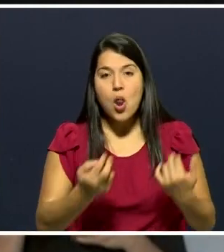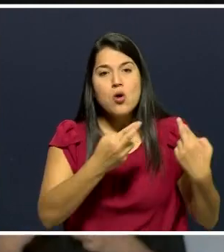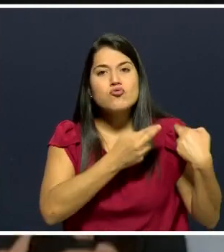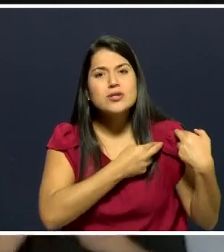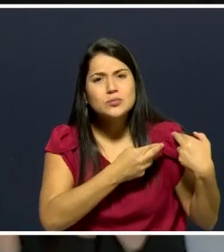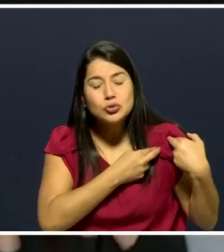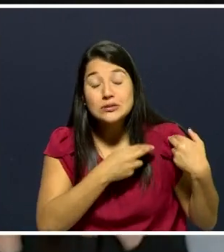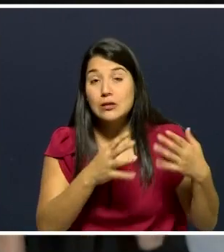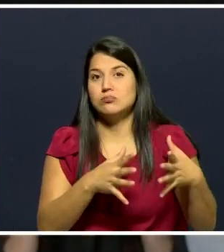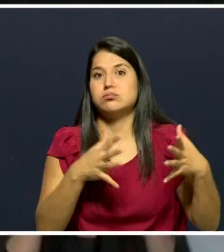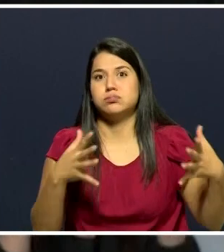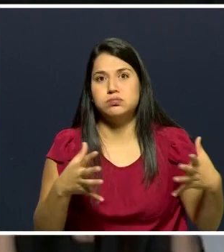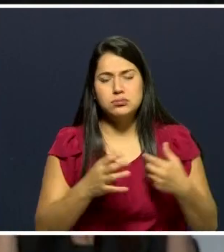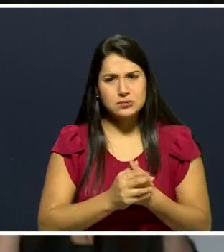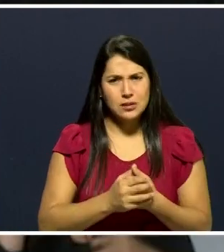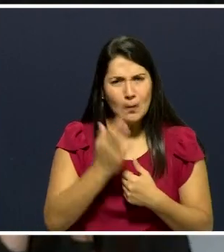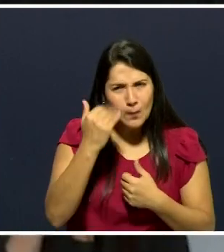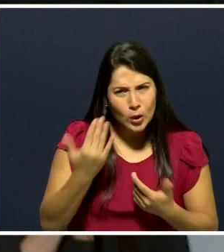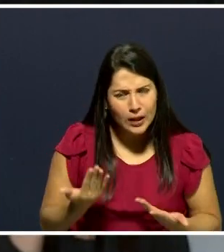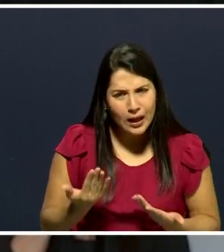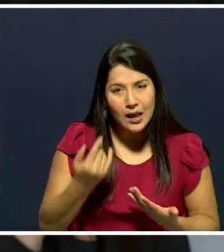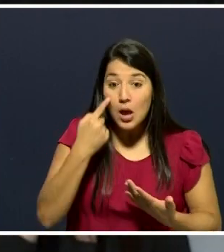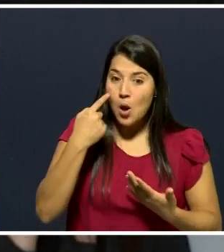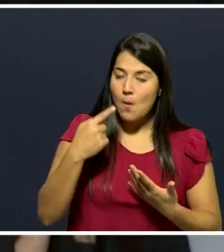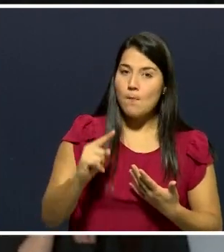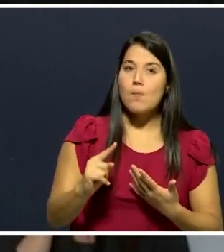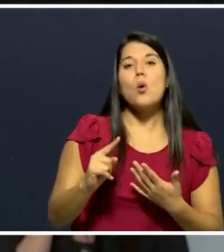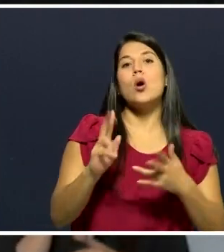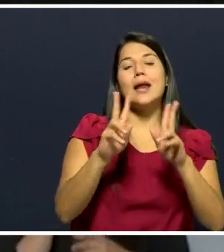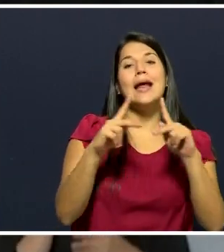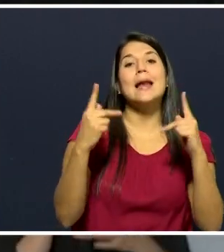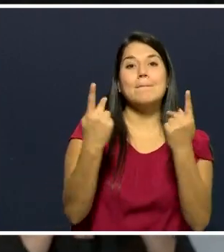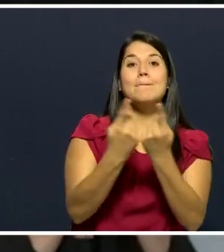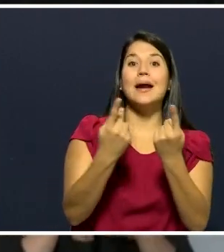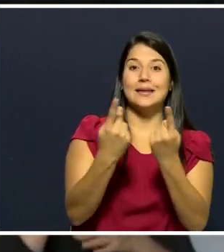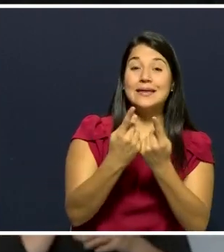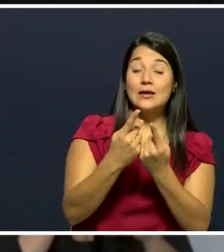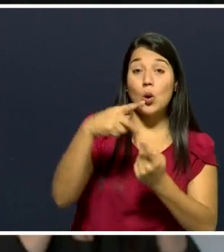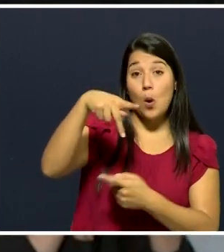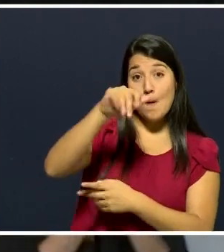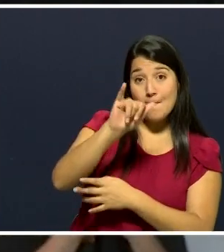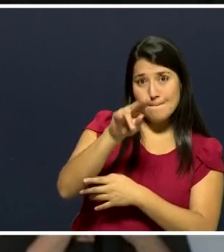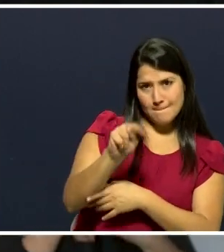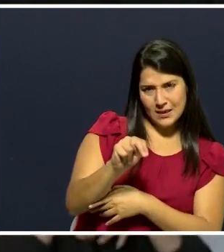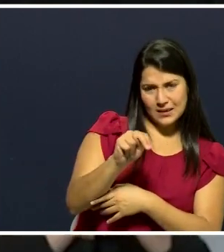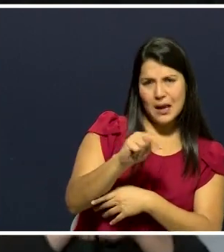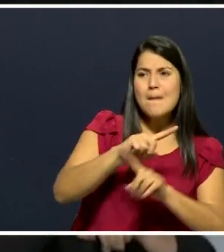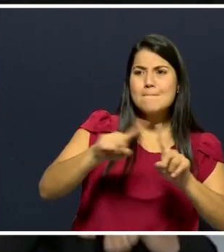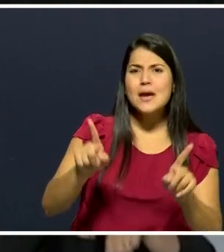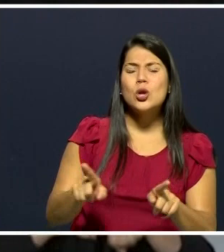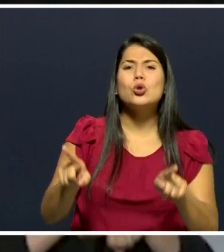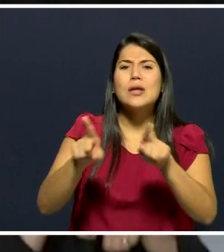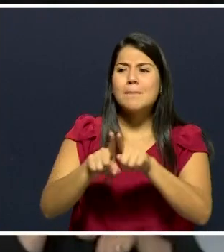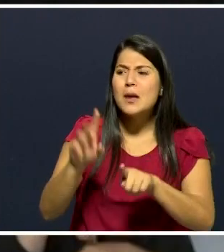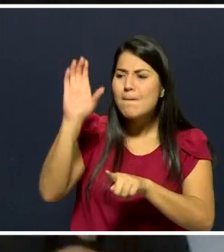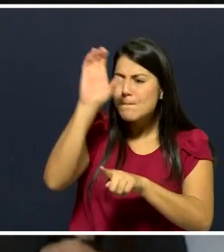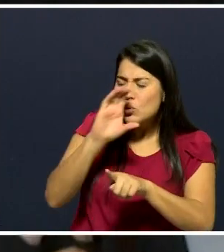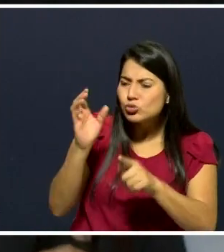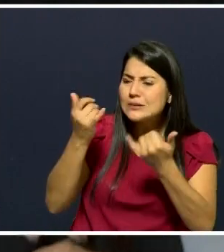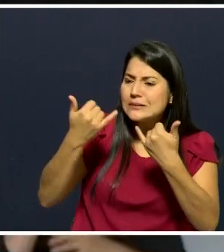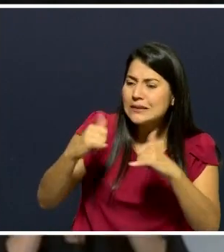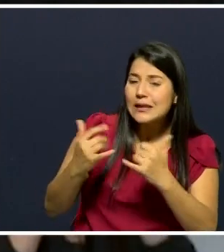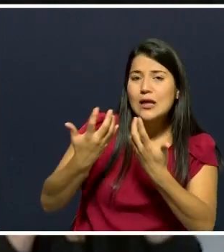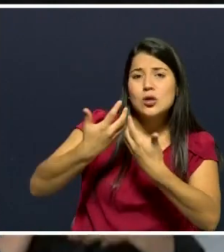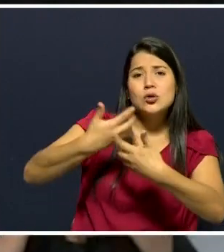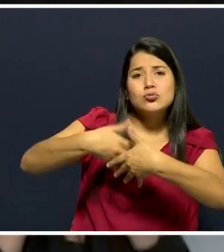responsabilidad enorme, no solo por la guiatura del Partido Integración Nacional, sino por la búsqueda de la armonía entre